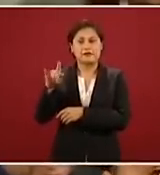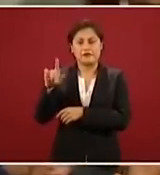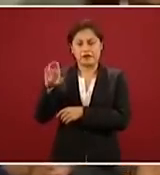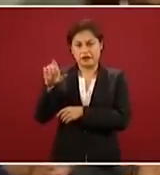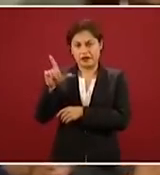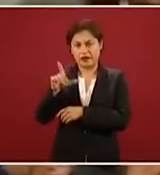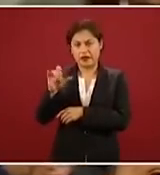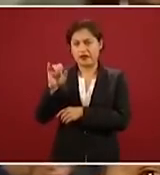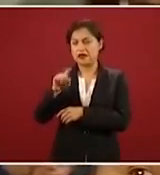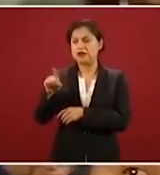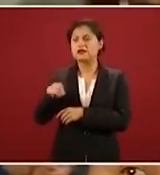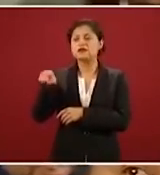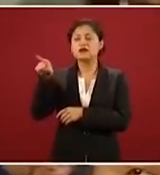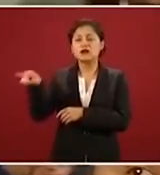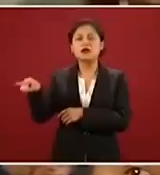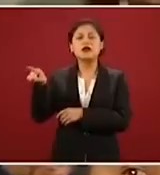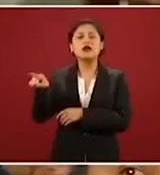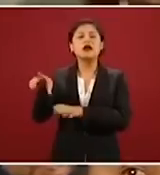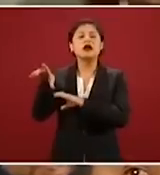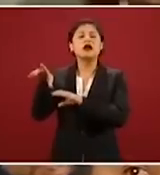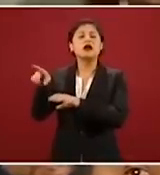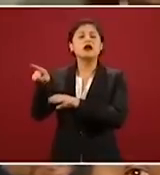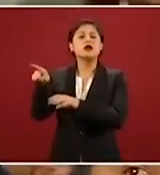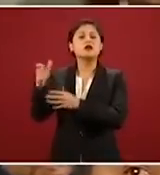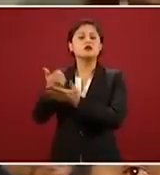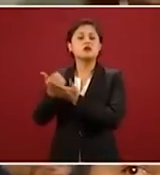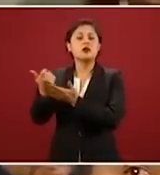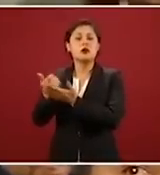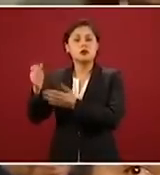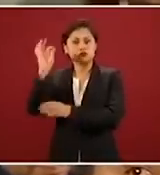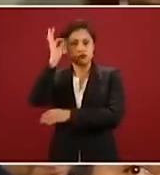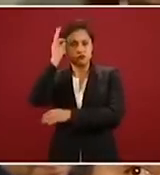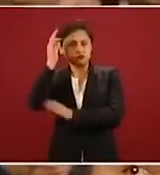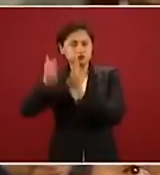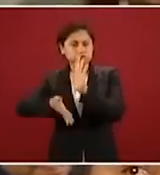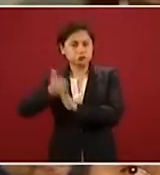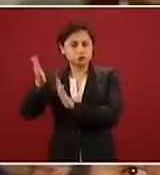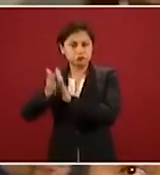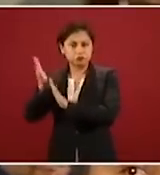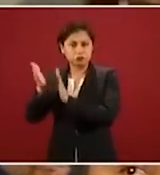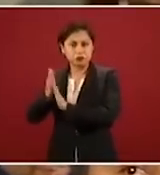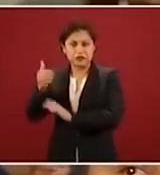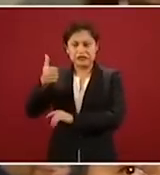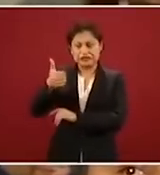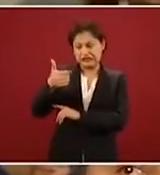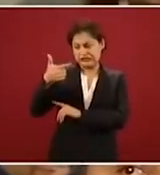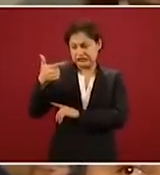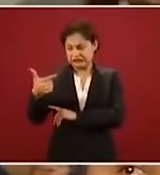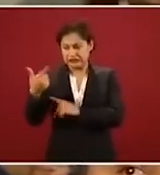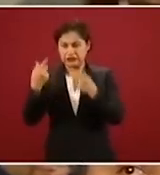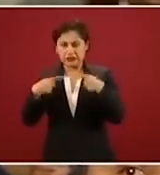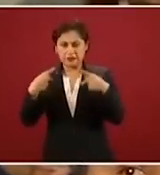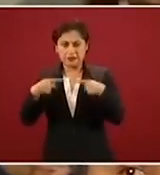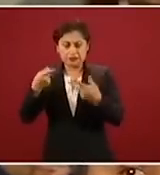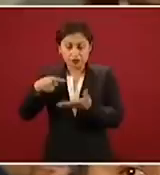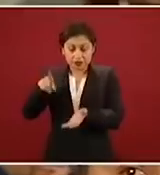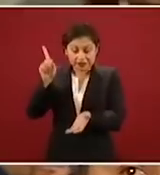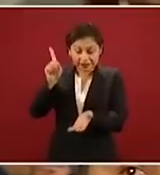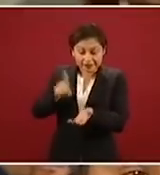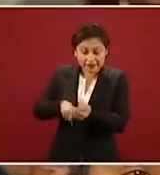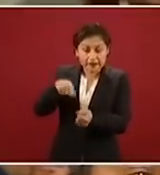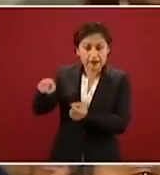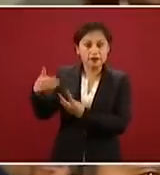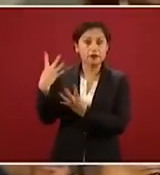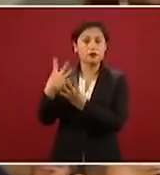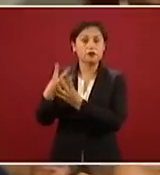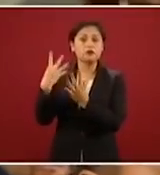presos, 6 u 7 presos, que durante 15 días se dedicaron a modificar una área, el área de visitas